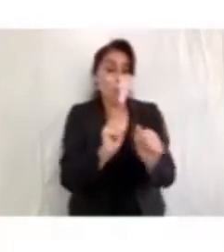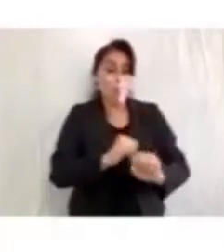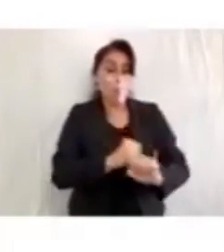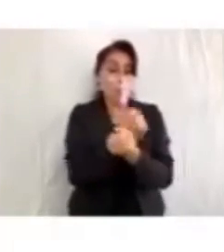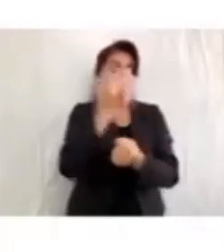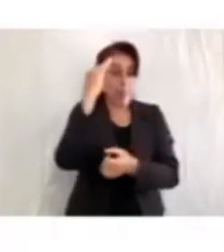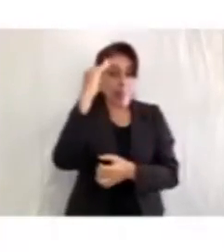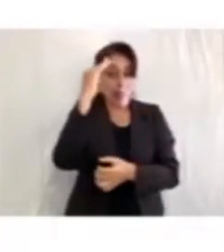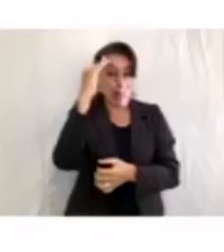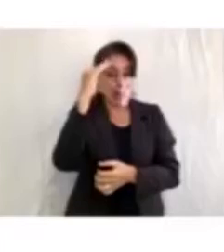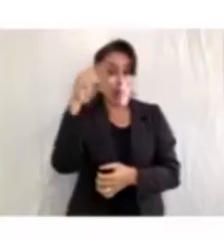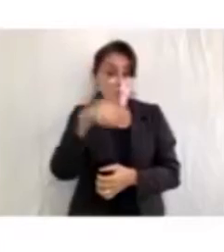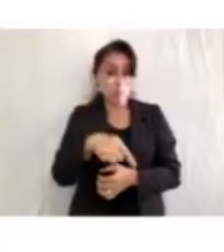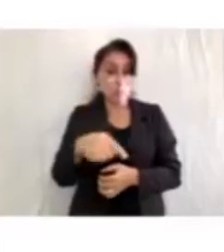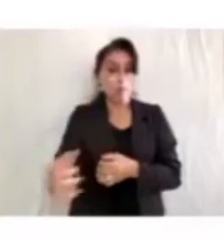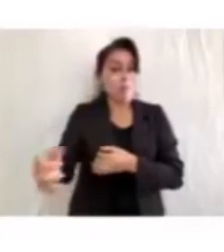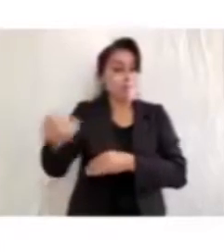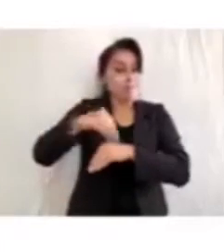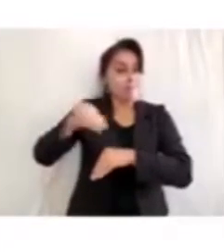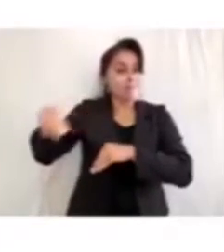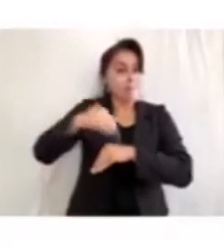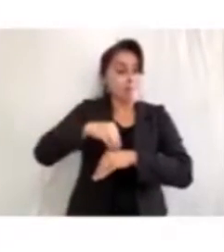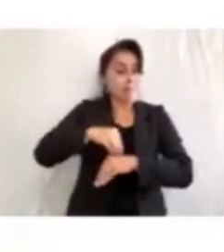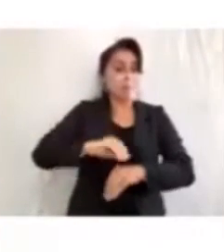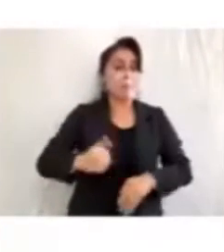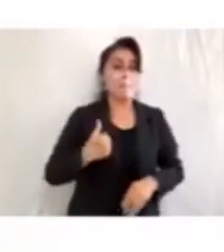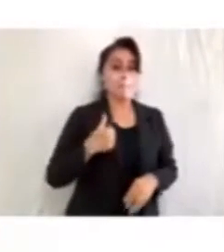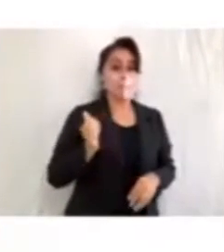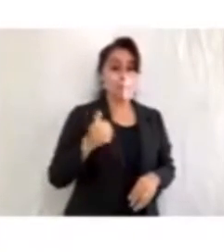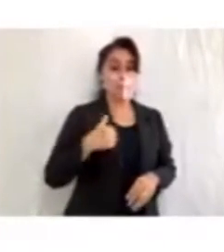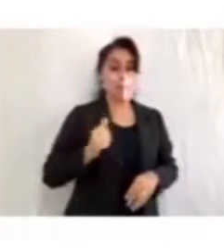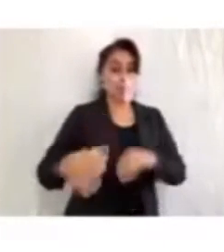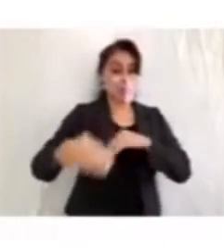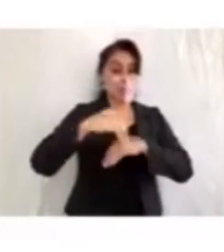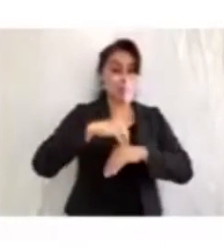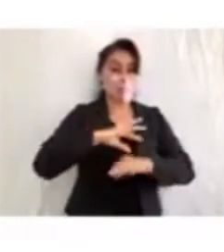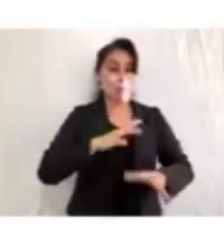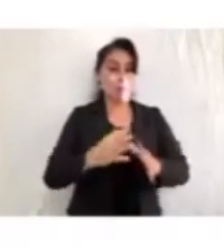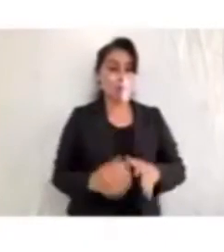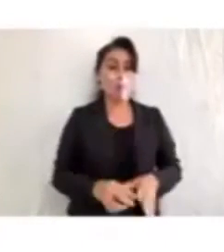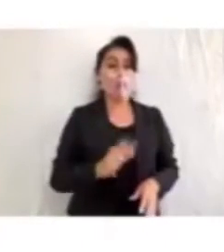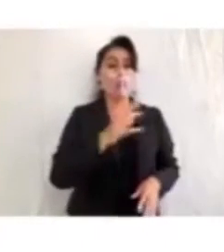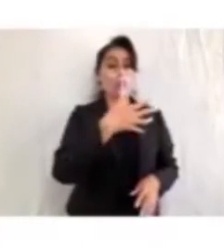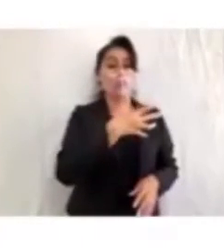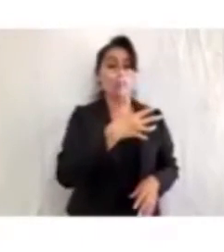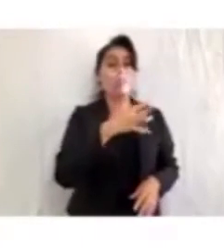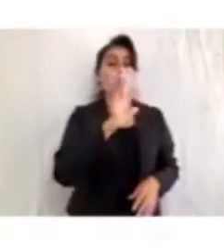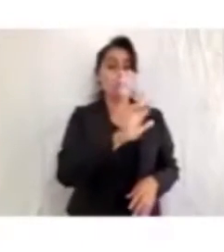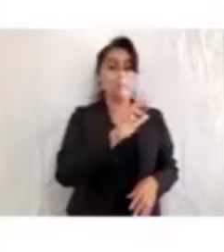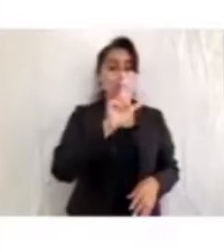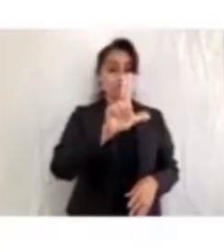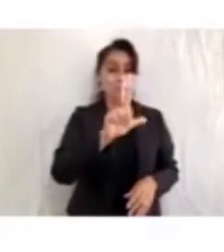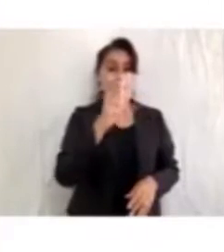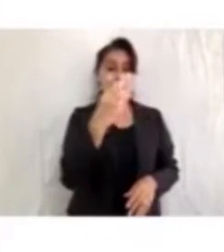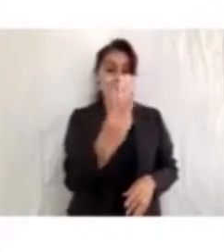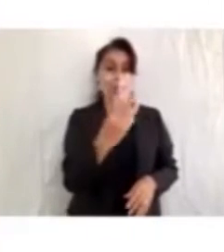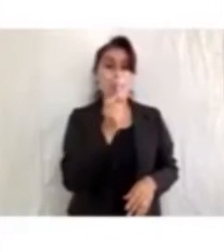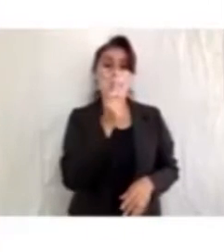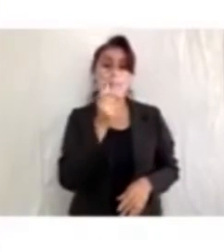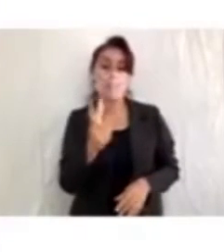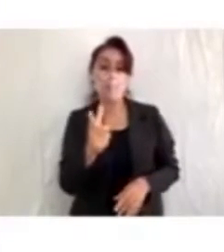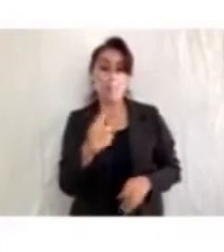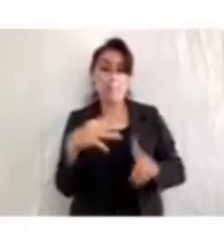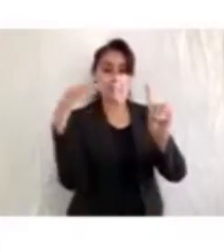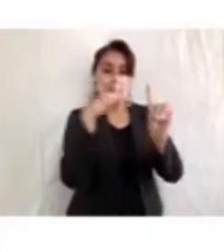denuncias que vienen de Carabineros y de Policía de Investigaciones, hay un total de 973 denuncias por